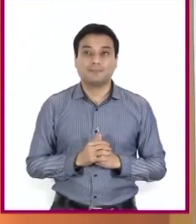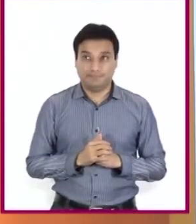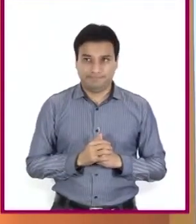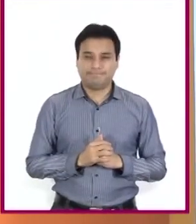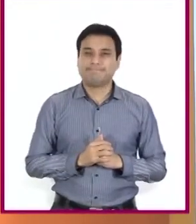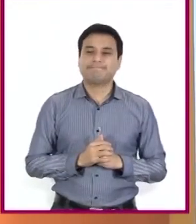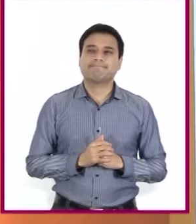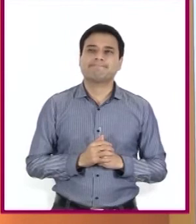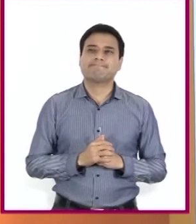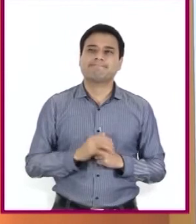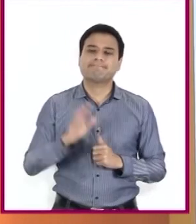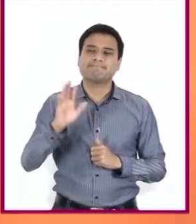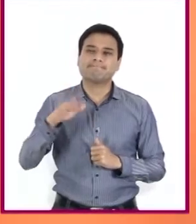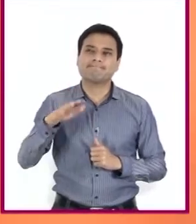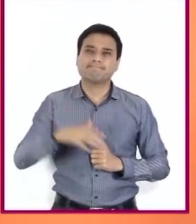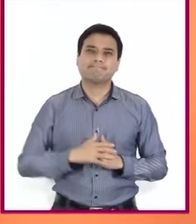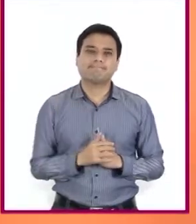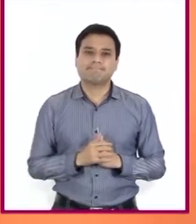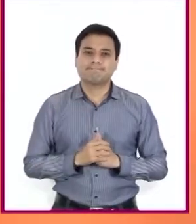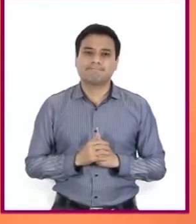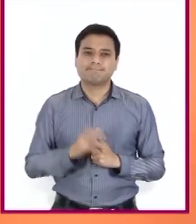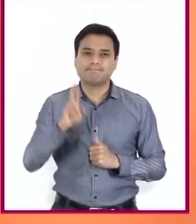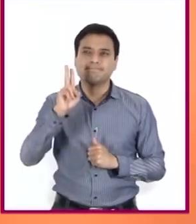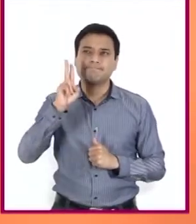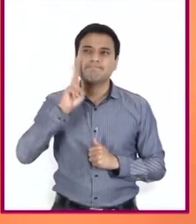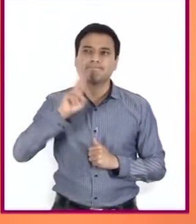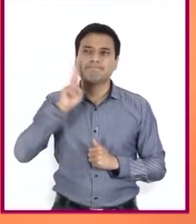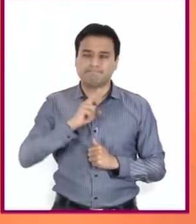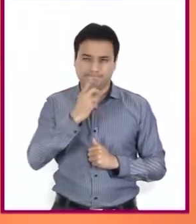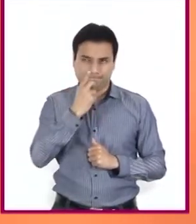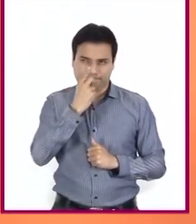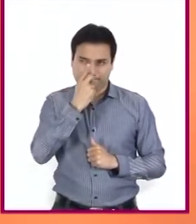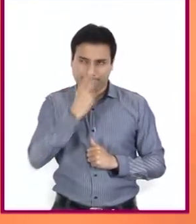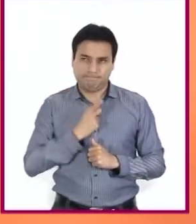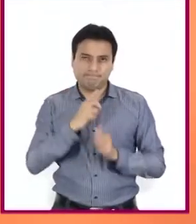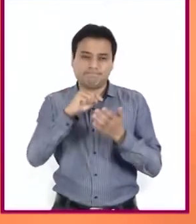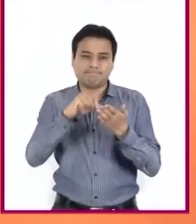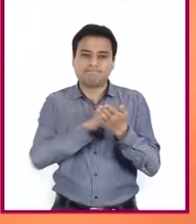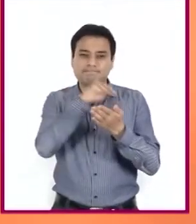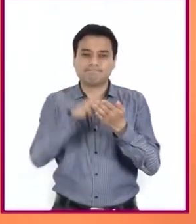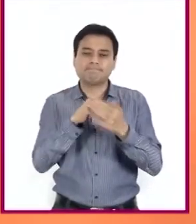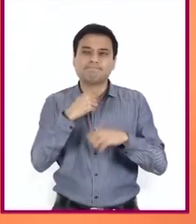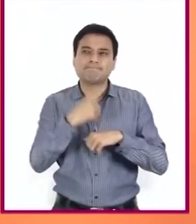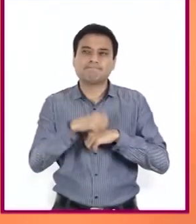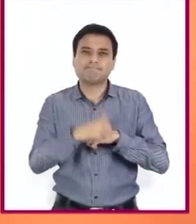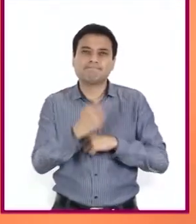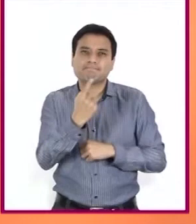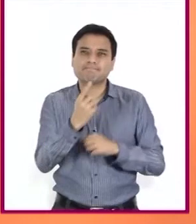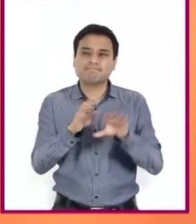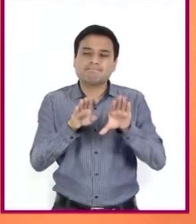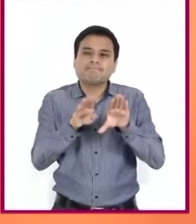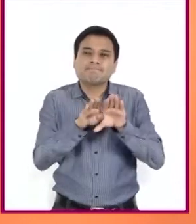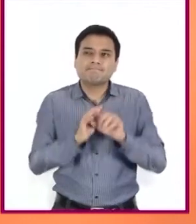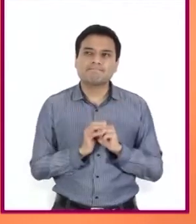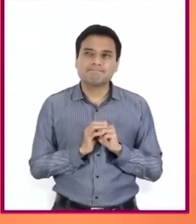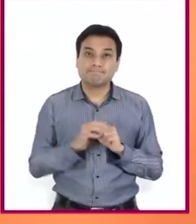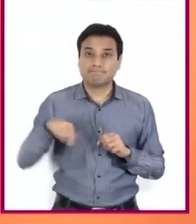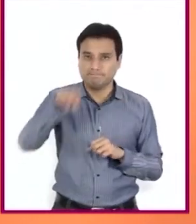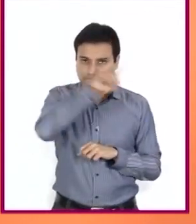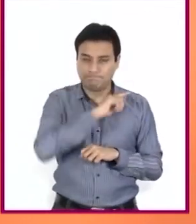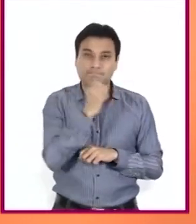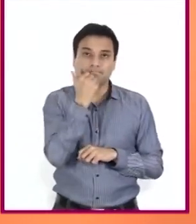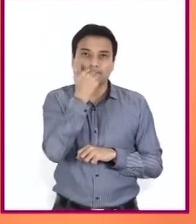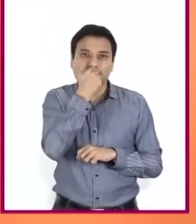Leslie, ¿qué te parece si nos presentas la primera figura para que las alumnas y los alumnos